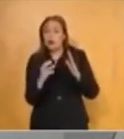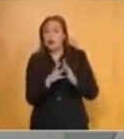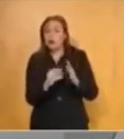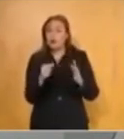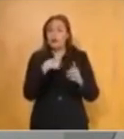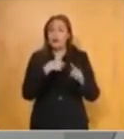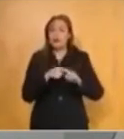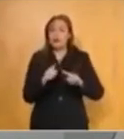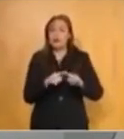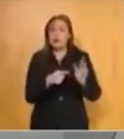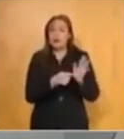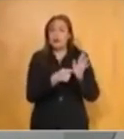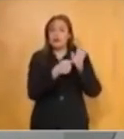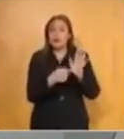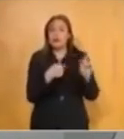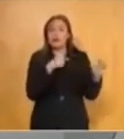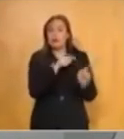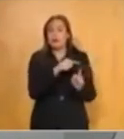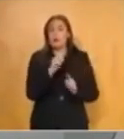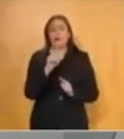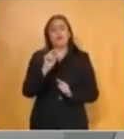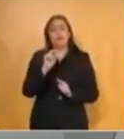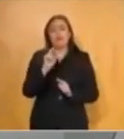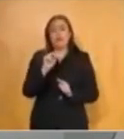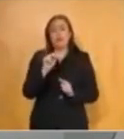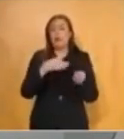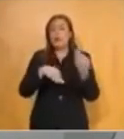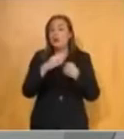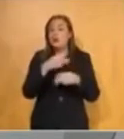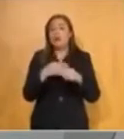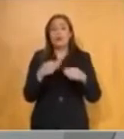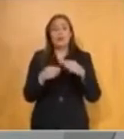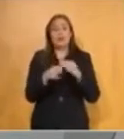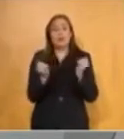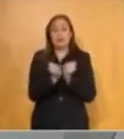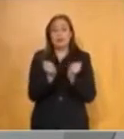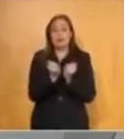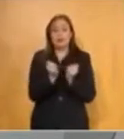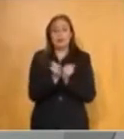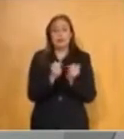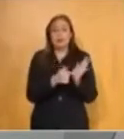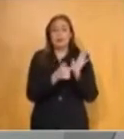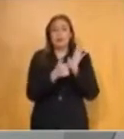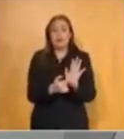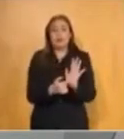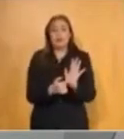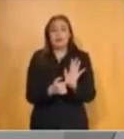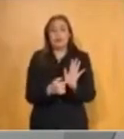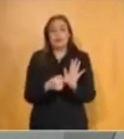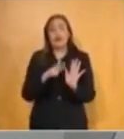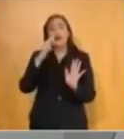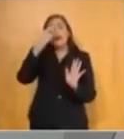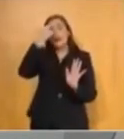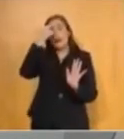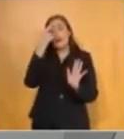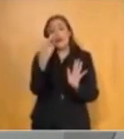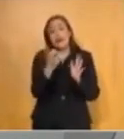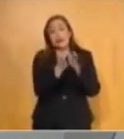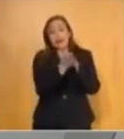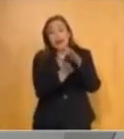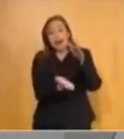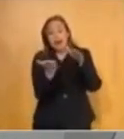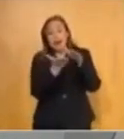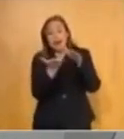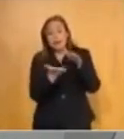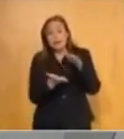presentaciones y no aplica solamente para mi materia, esto es en todas las materias que se están transmitiendo. Recuerda que la carpeta de experiencias es